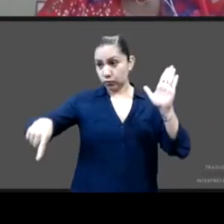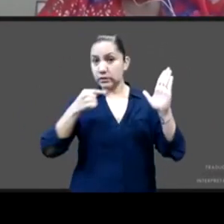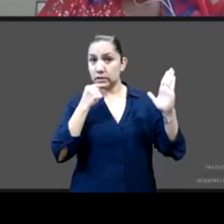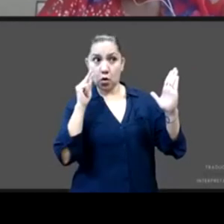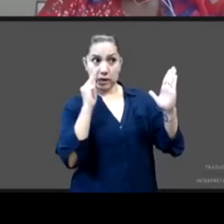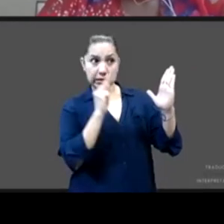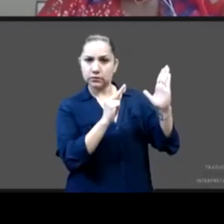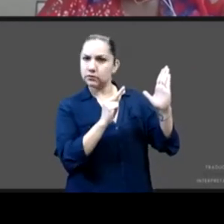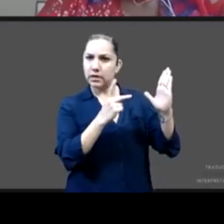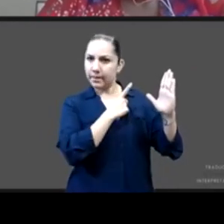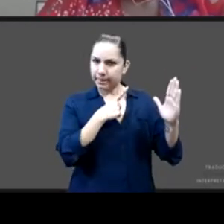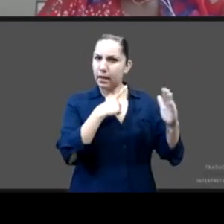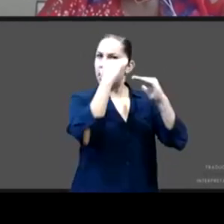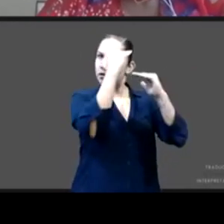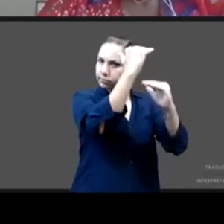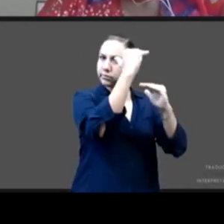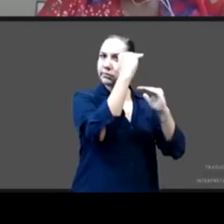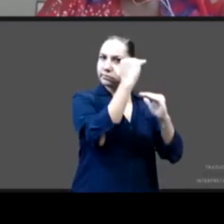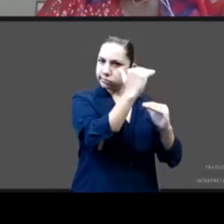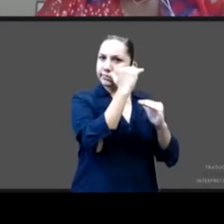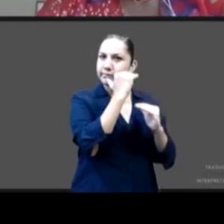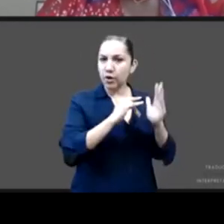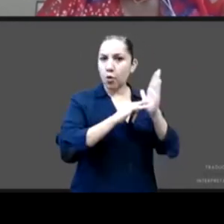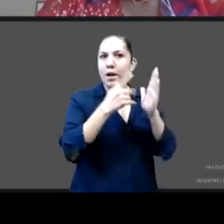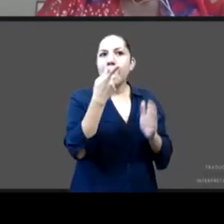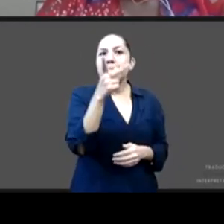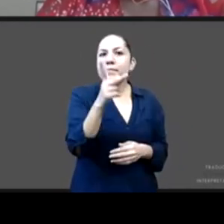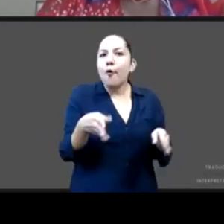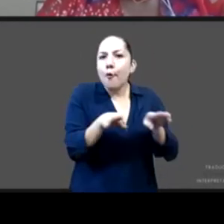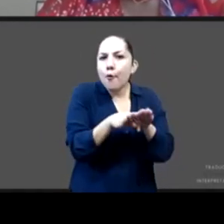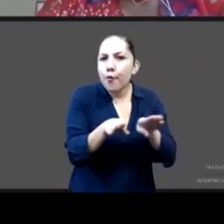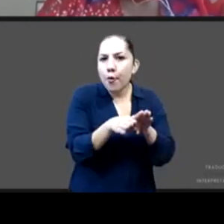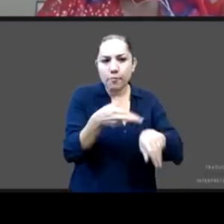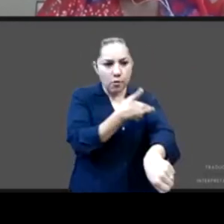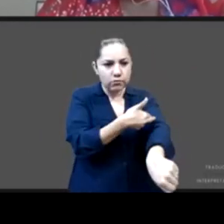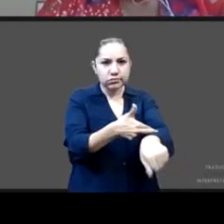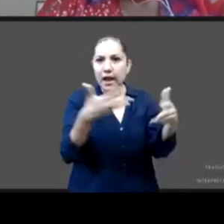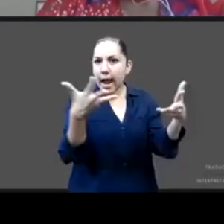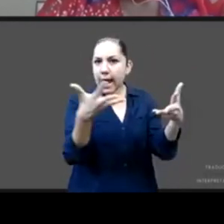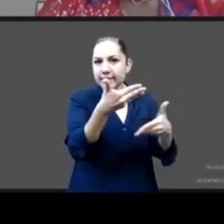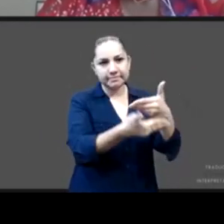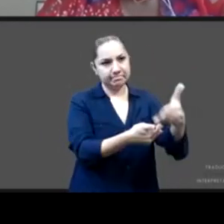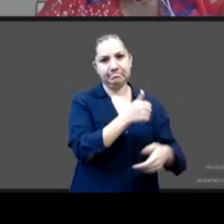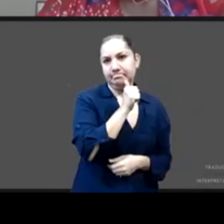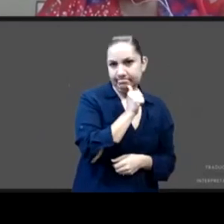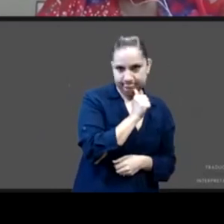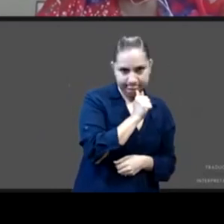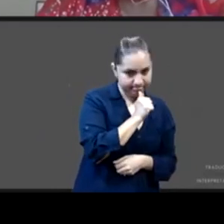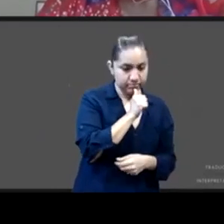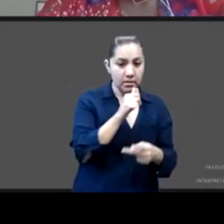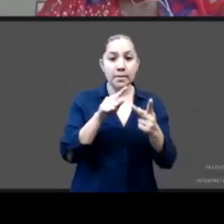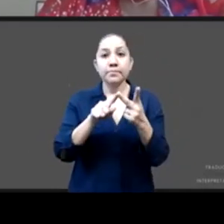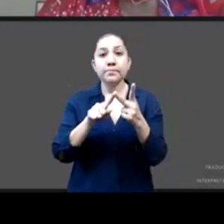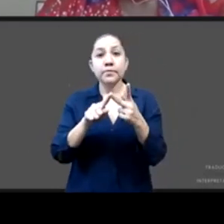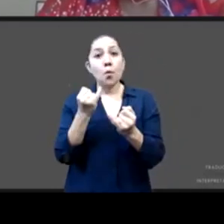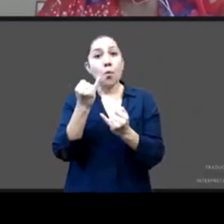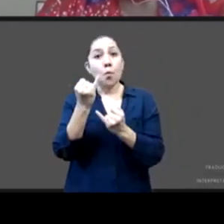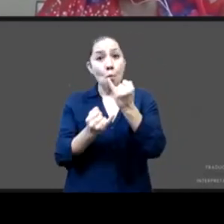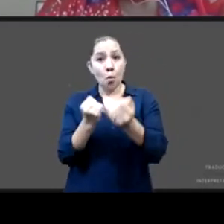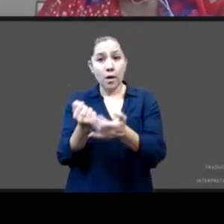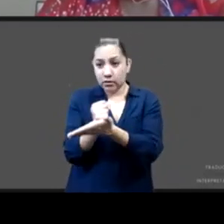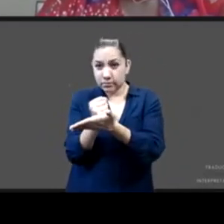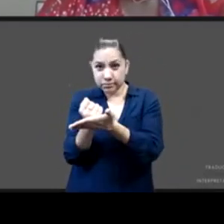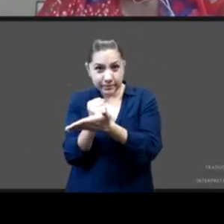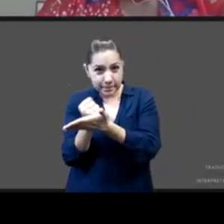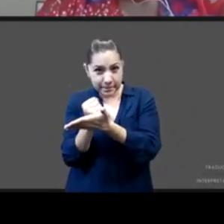la todavía pendiente emisión de los lineamientos de videojuegos. dos videojuegos que no pasan por la red, pero